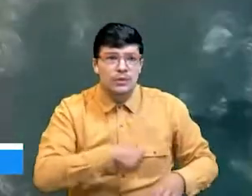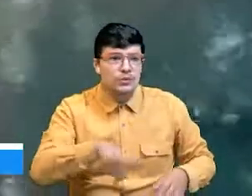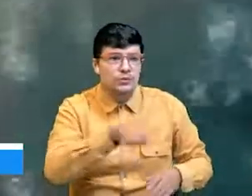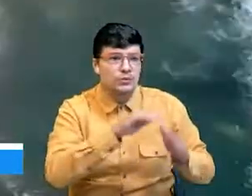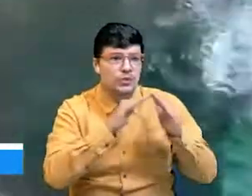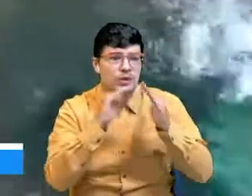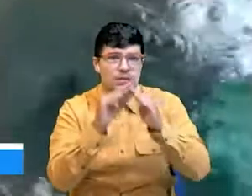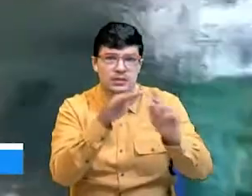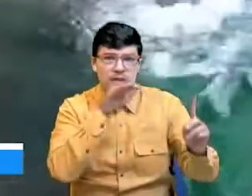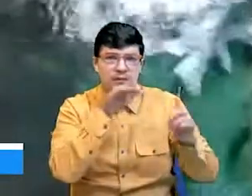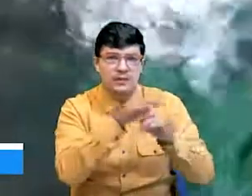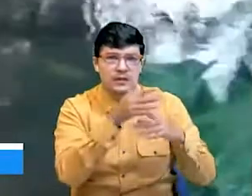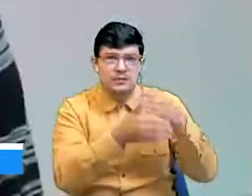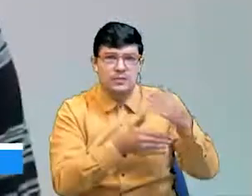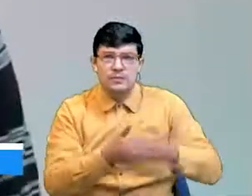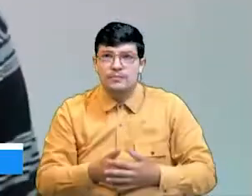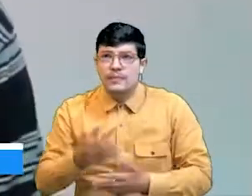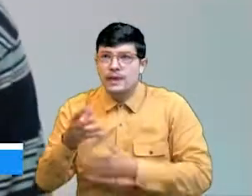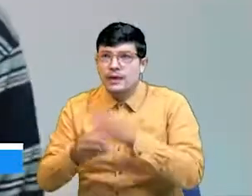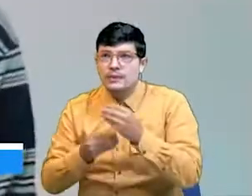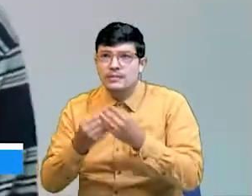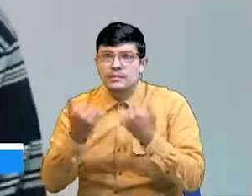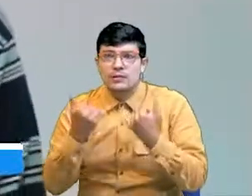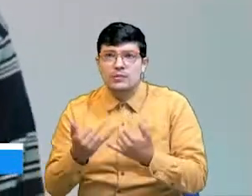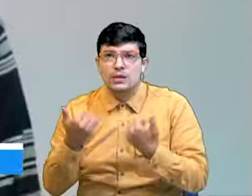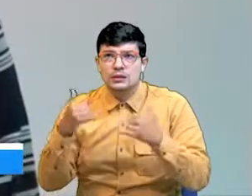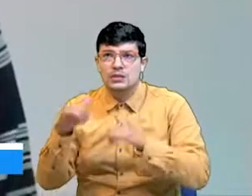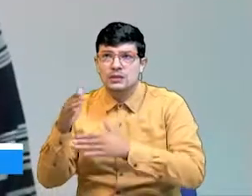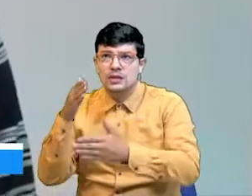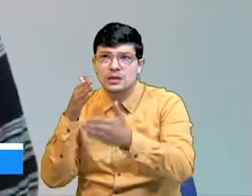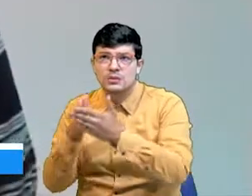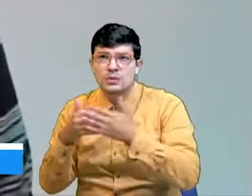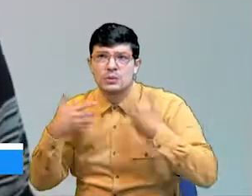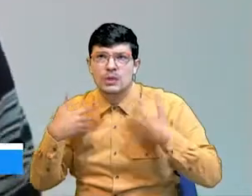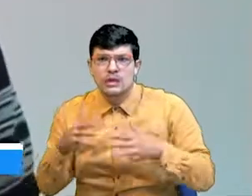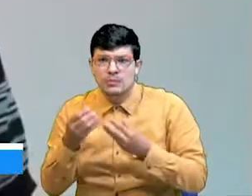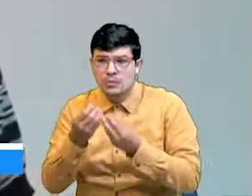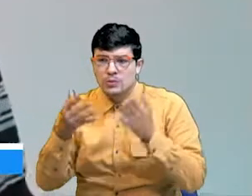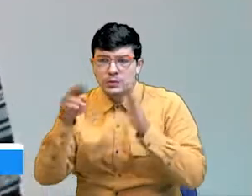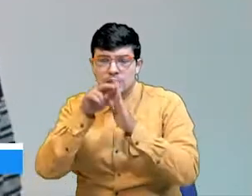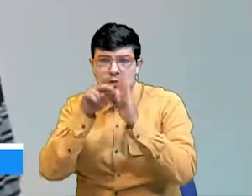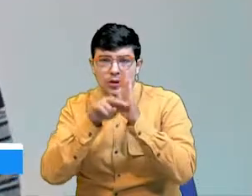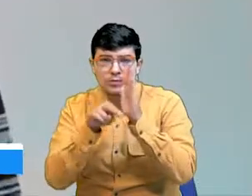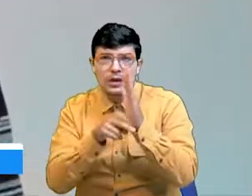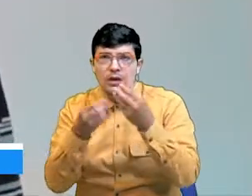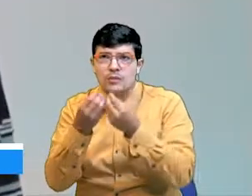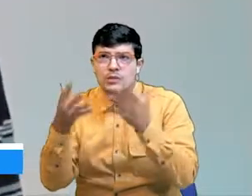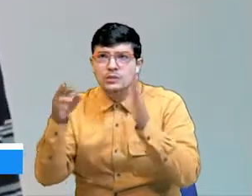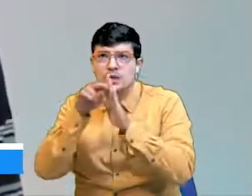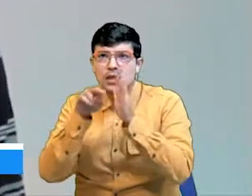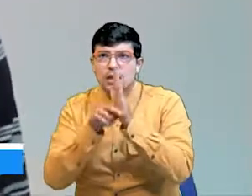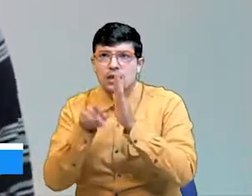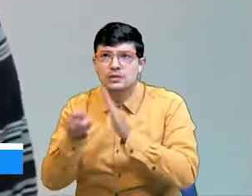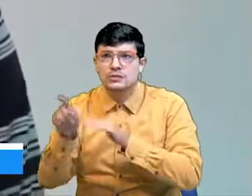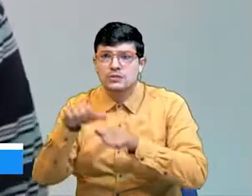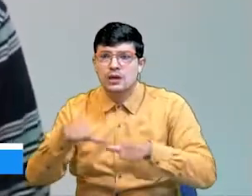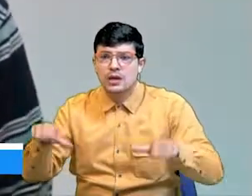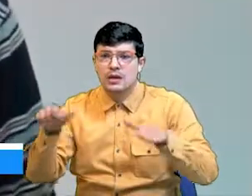se han visto afectadas. Ahorita se puso en conocimiento de cualquier cantidad de las leyes que hay en Miranda, San José de